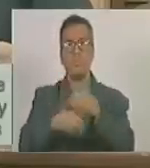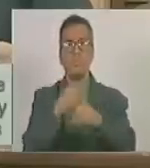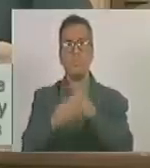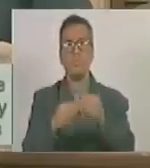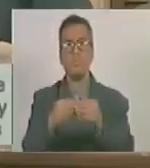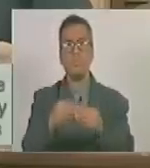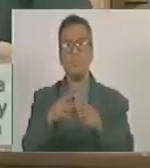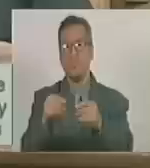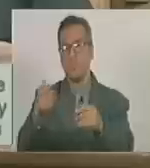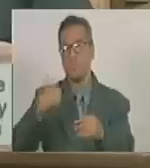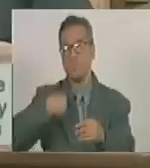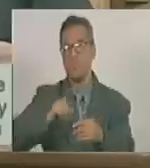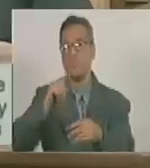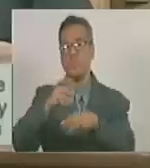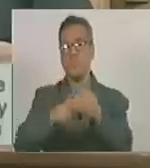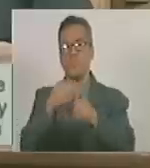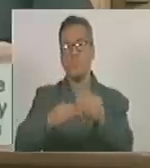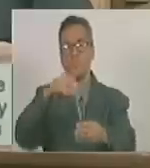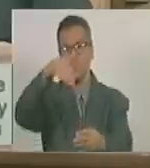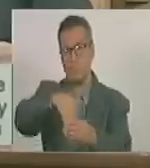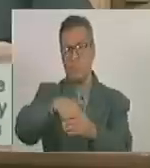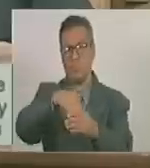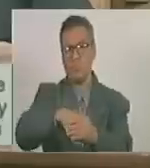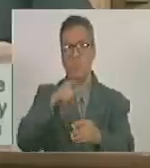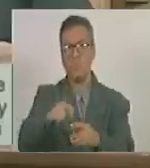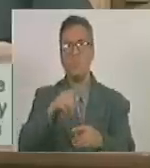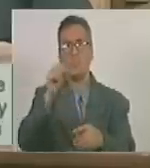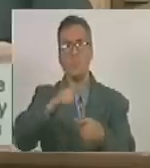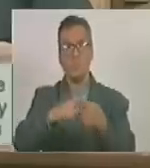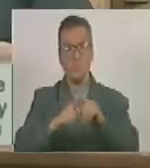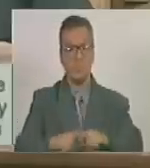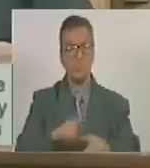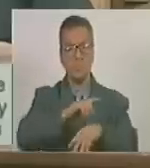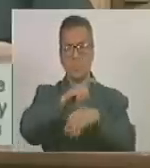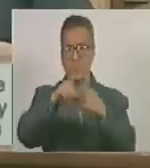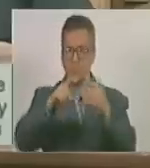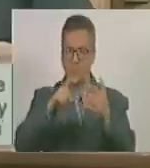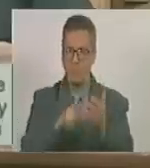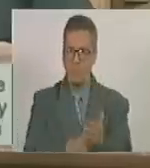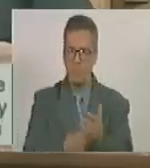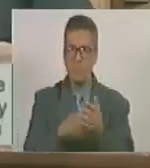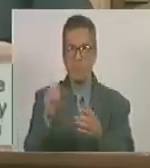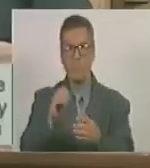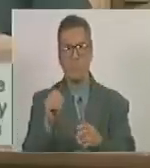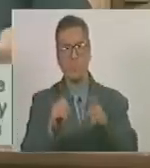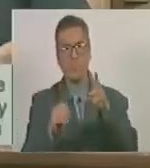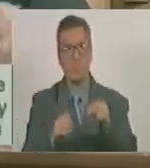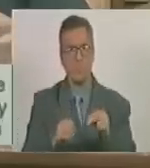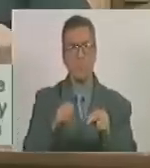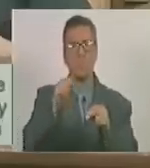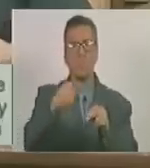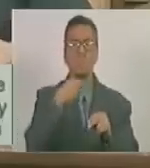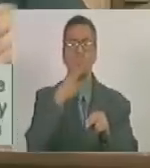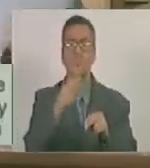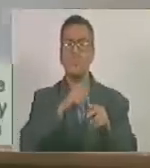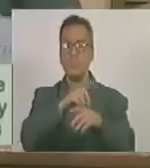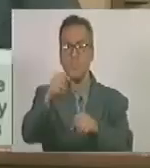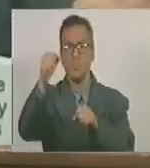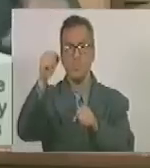a los recursos contra el acto de votación, escrutinio, totalización y o proclamación.